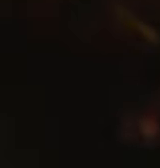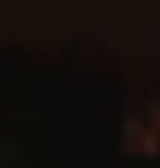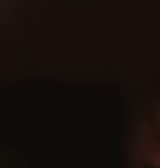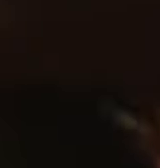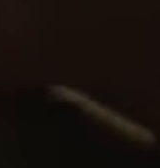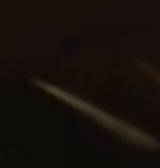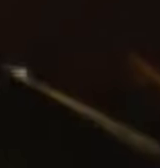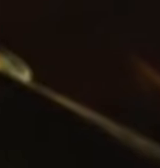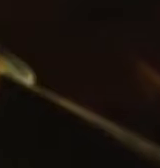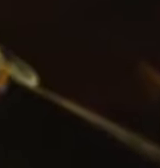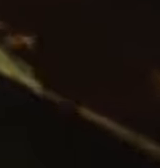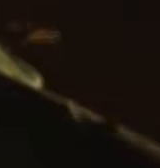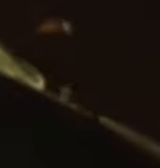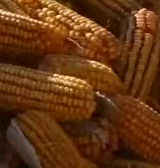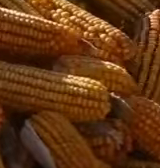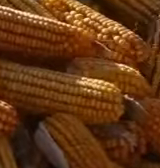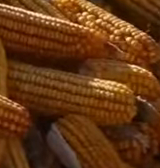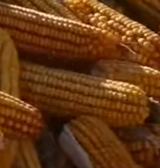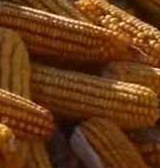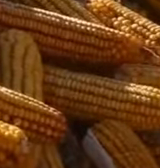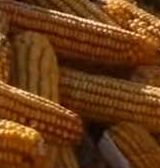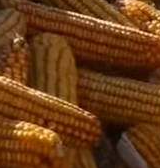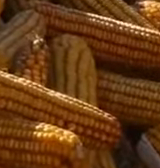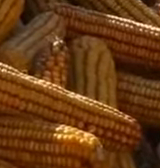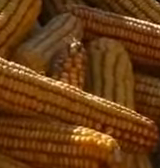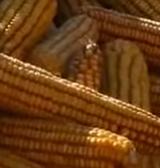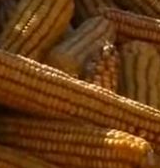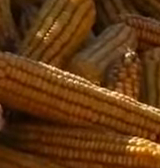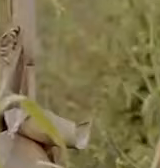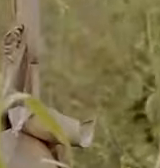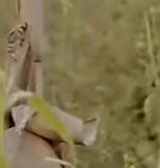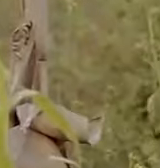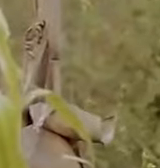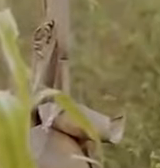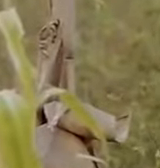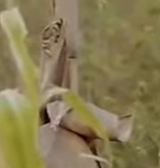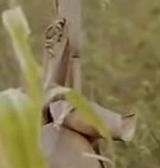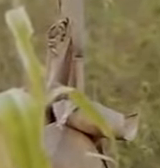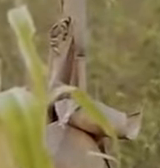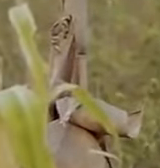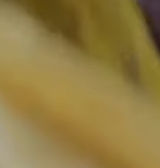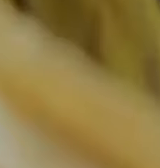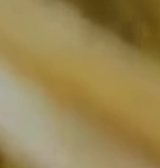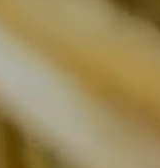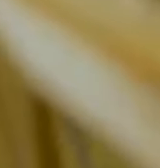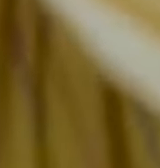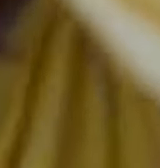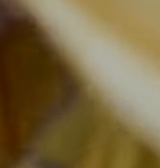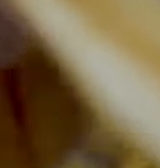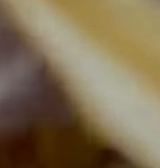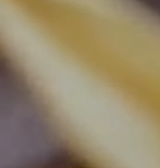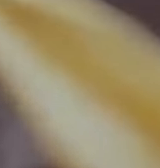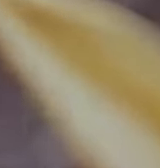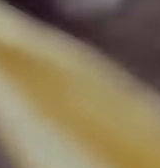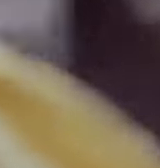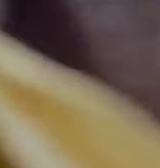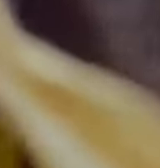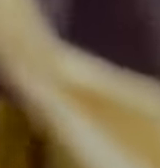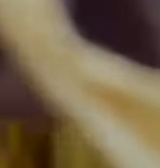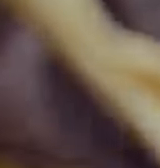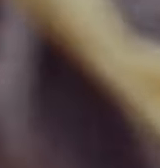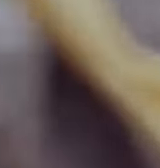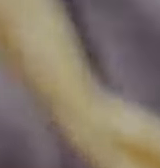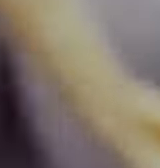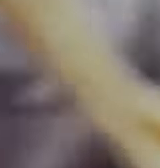de agricultores e investigadores. En ese sentido, se ha opuesto al ingreso del maíz transgénico. El trabajo de